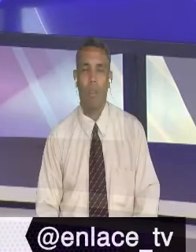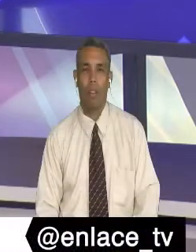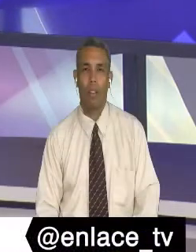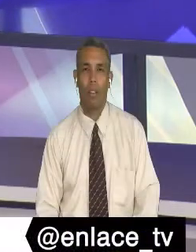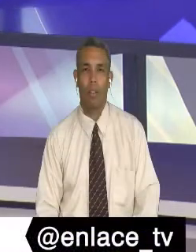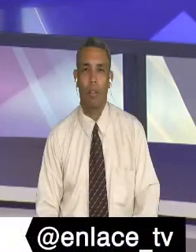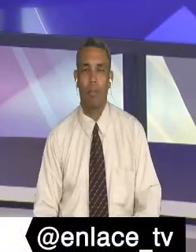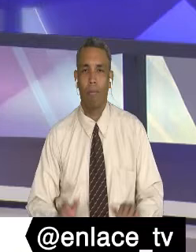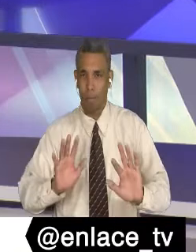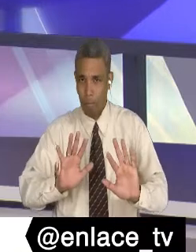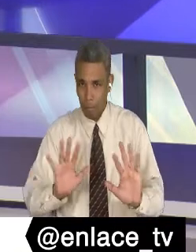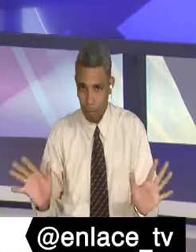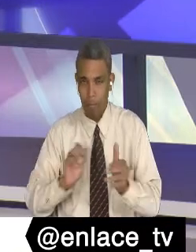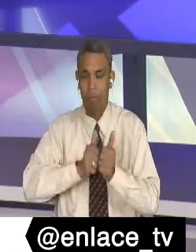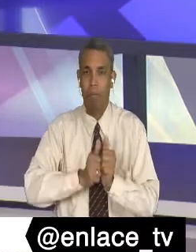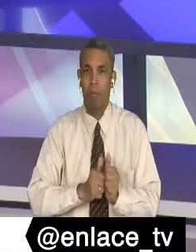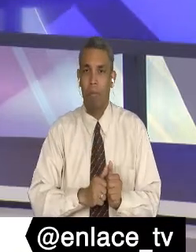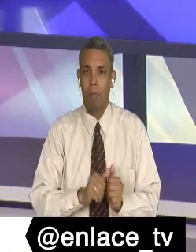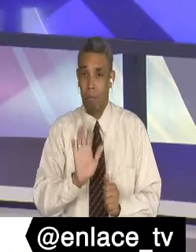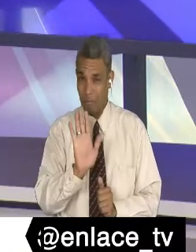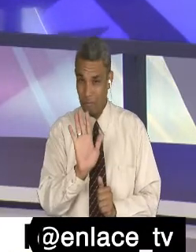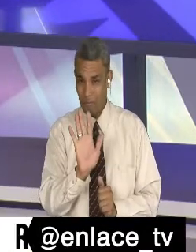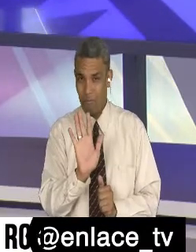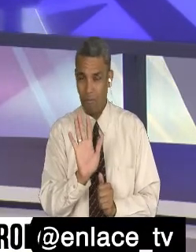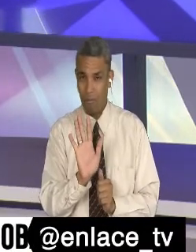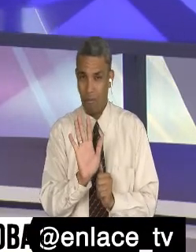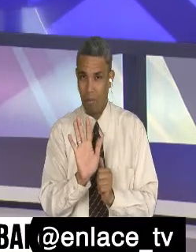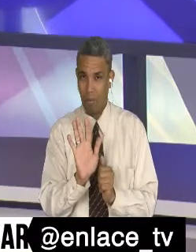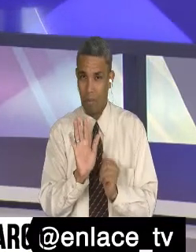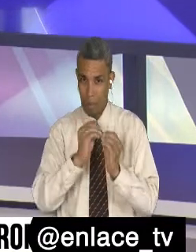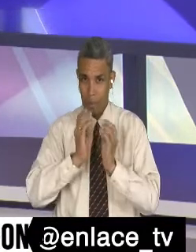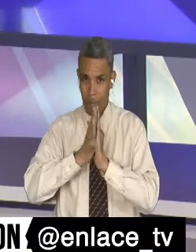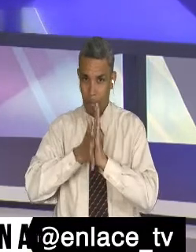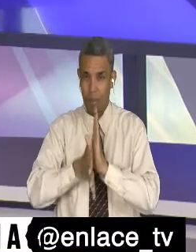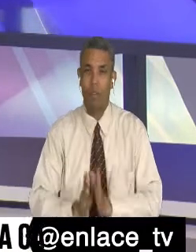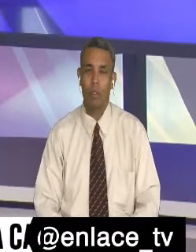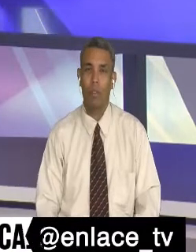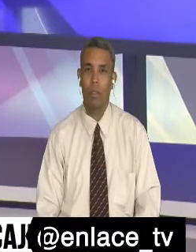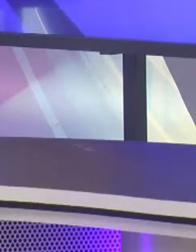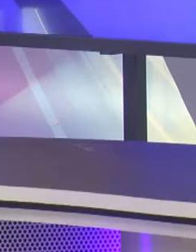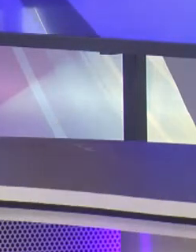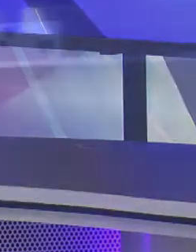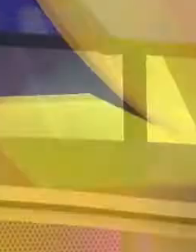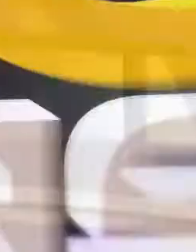Es por el momento todo en deportes, hacemos una pausa en Enlace Noticias, ya regresamos.